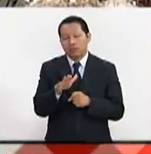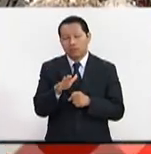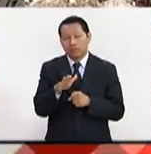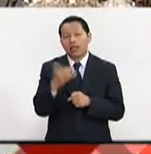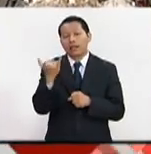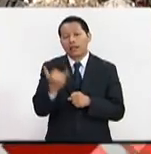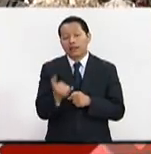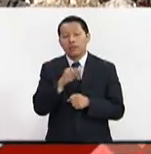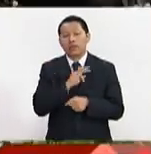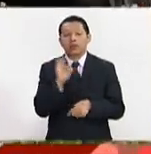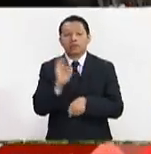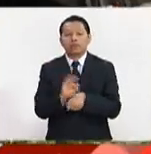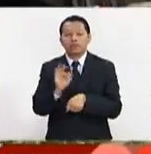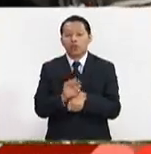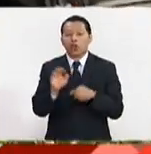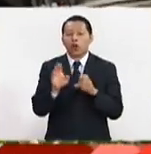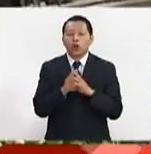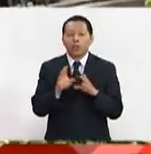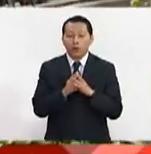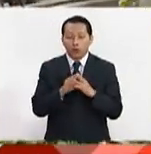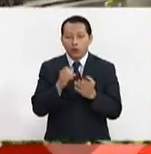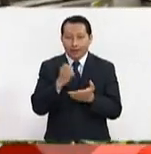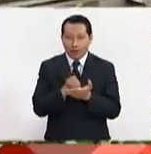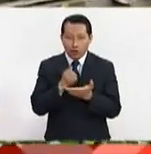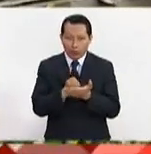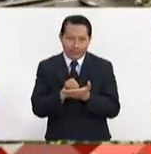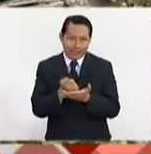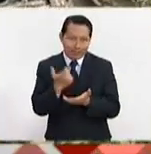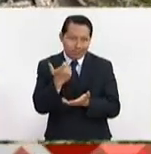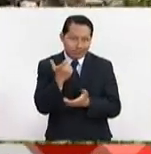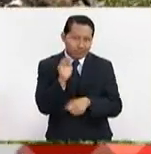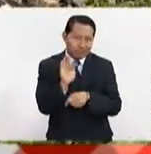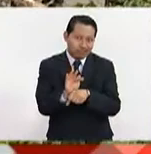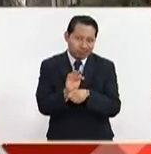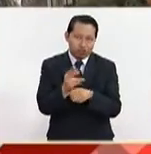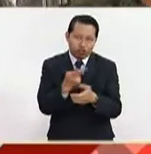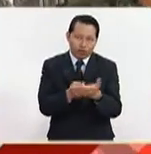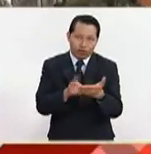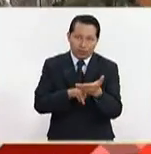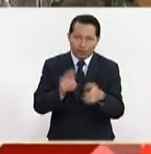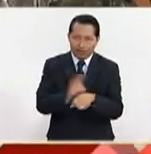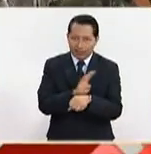pues revitalizarán precisamente la economía, es decir, es un doble beneficio.